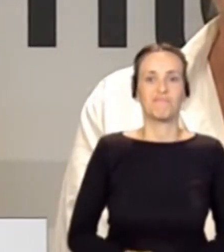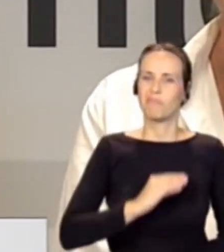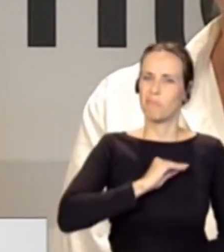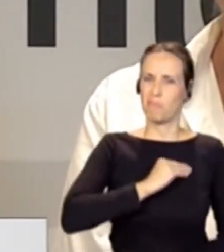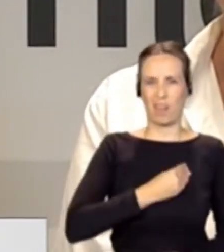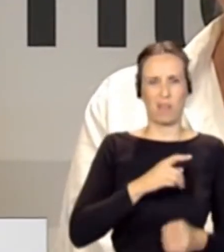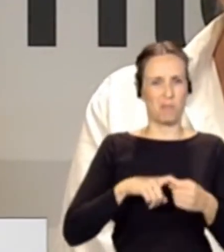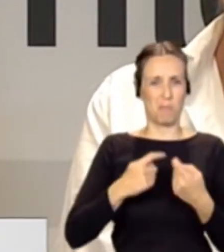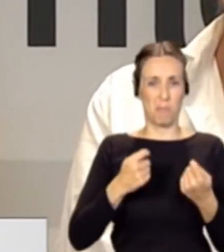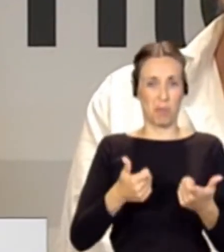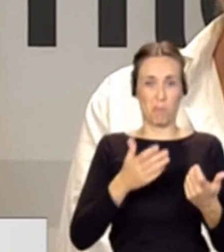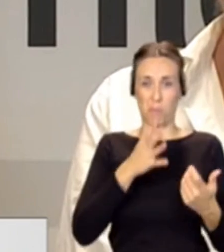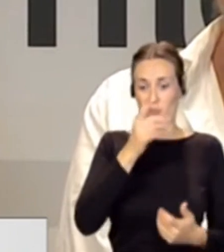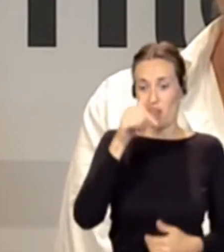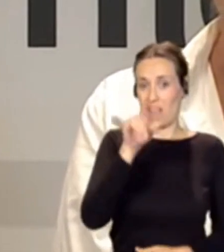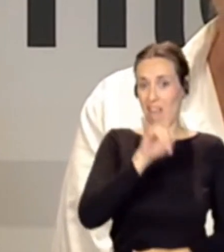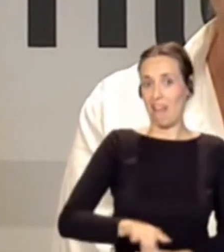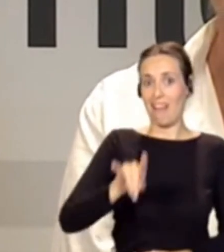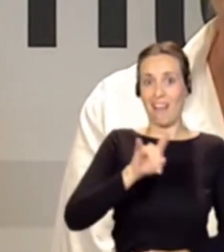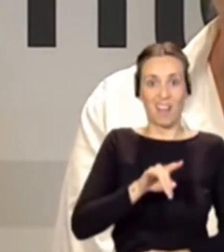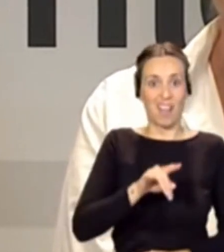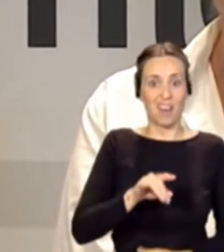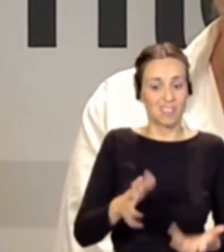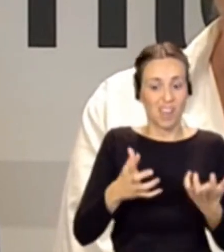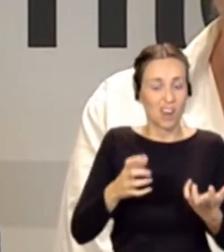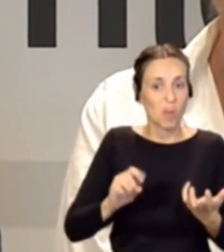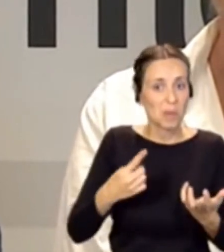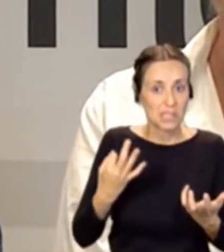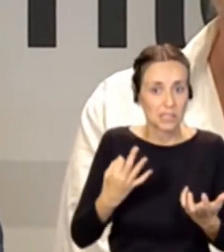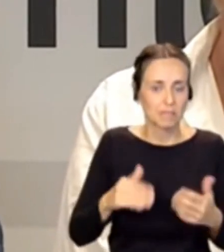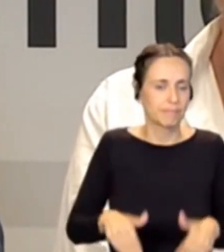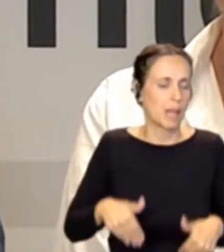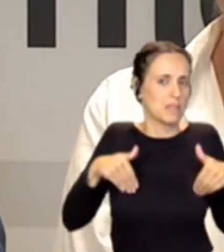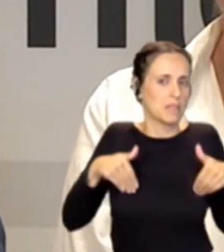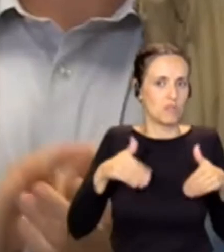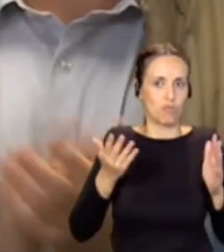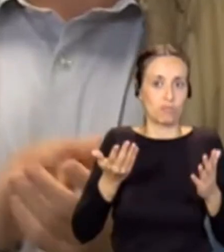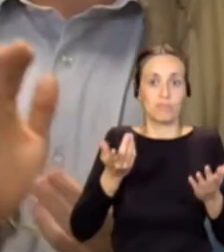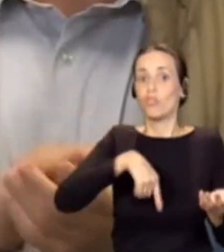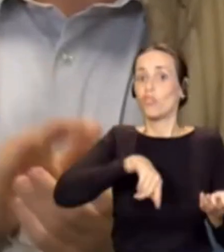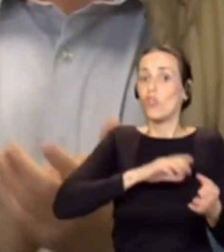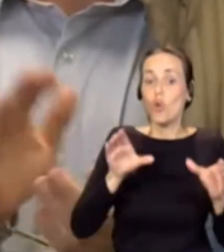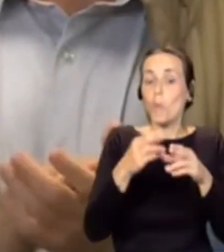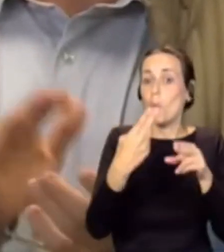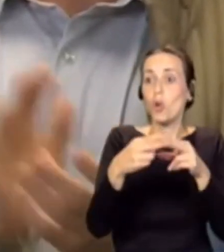gran ganador de estas elecciones, sobre todo aquí en Canarias, ha sido la abstención. Y creo que todas las fuerzas políticas hemos de